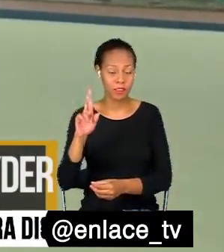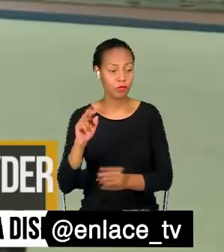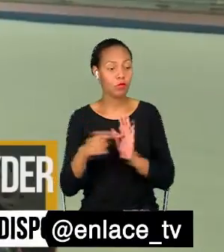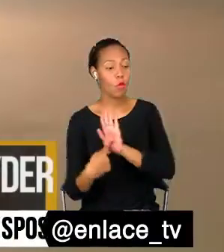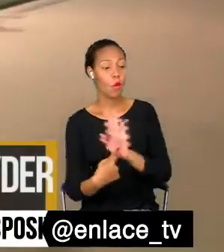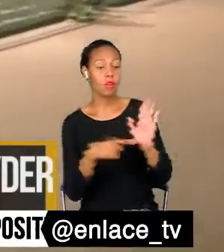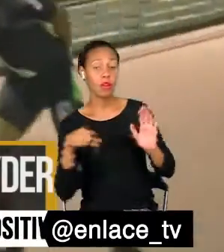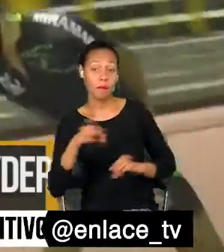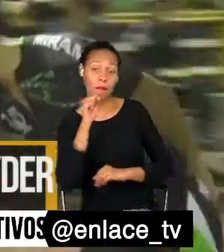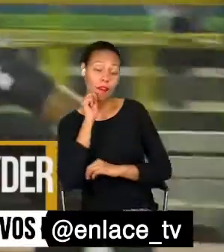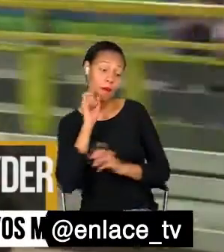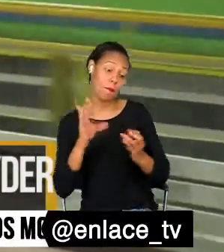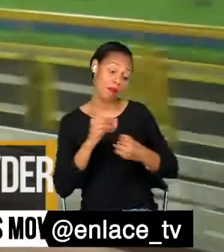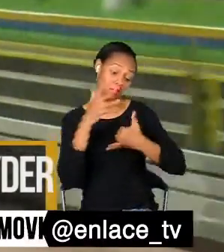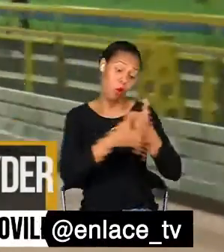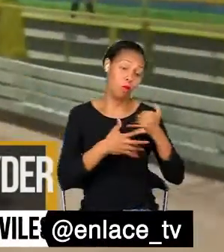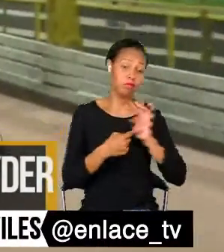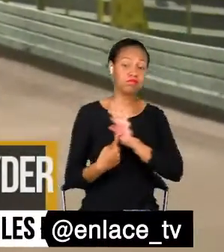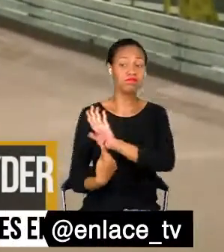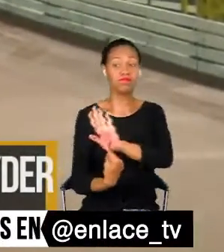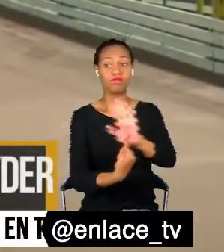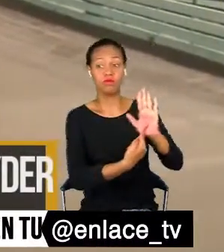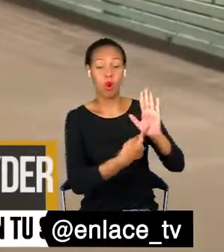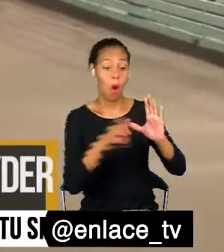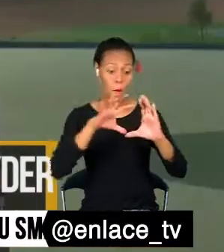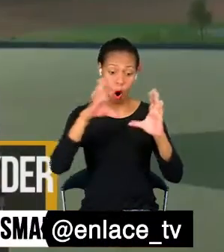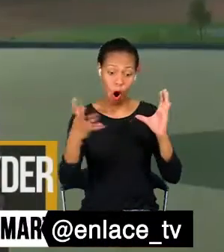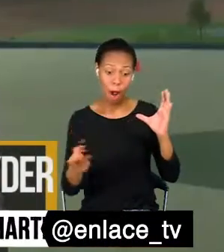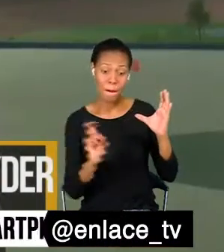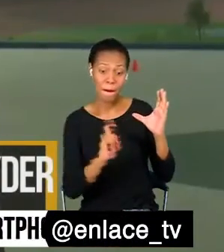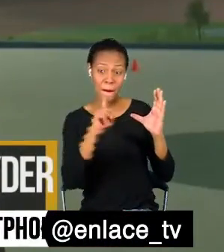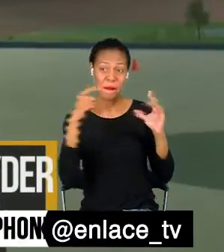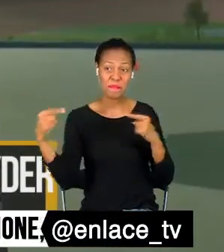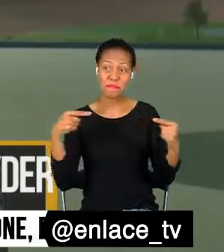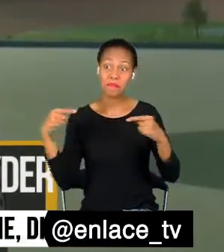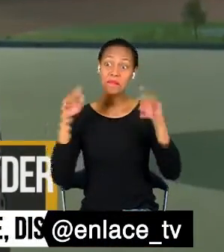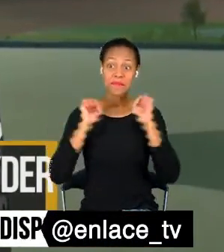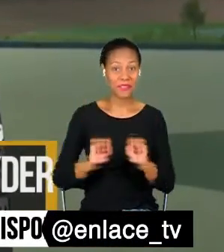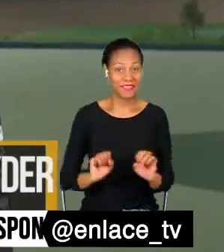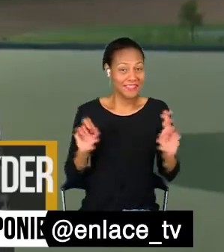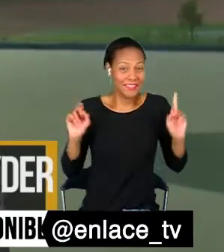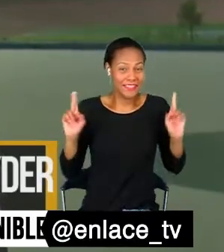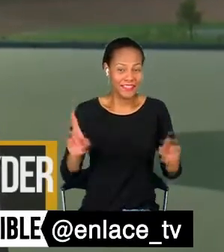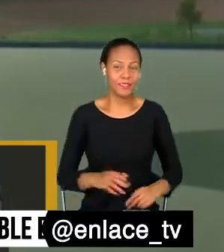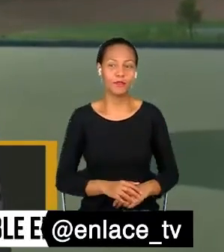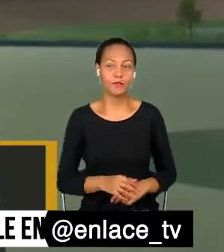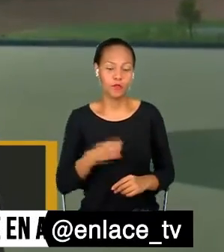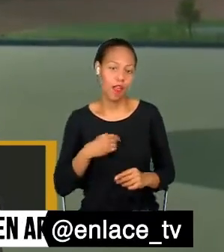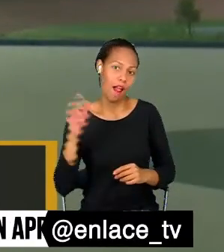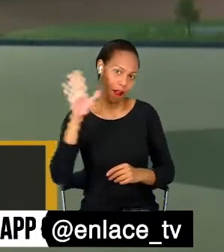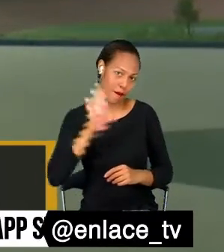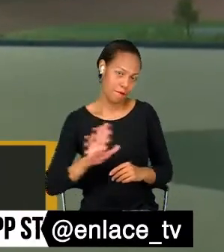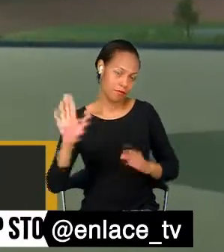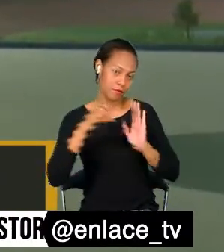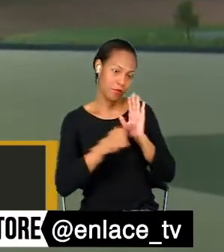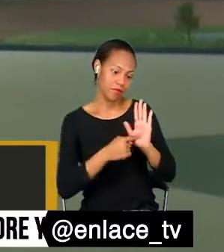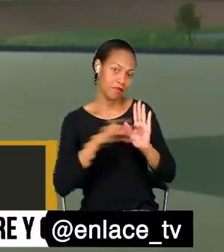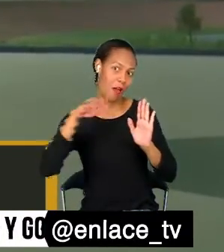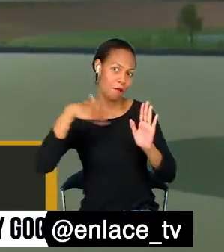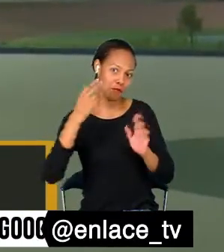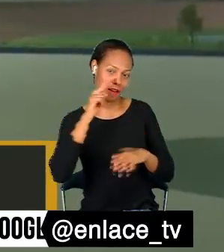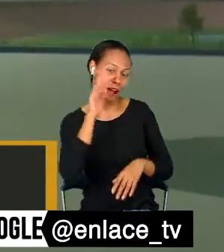mejores competencias de esta disciplina a nivel mundial. Pues primero que todo representarlos a nivel departamental, después nacional y pues